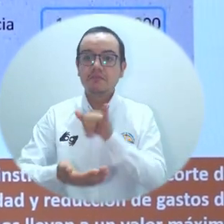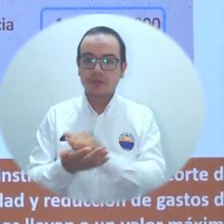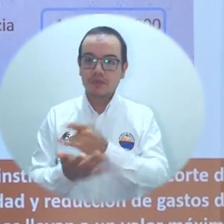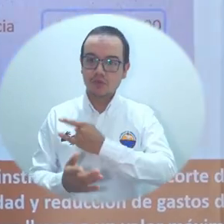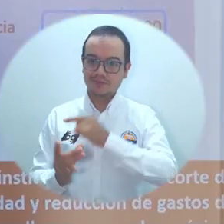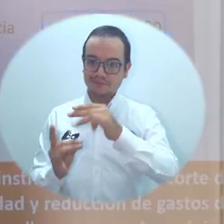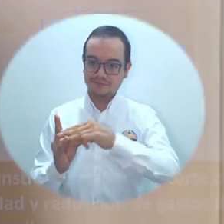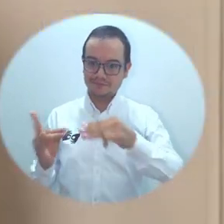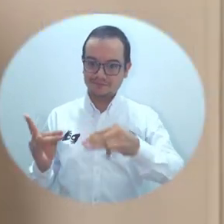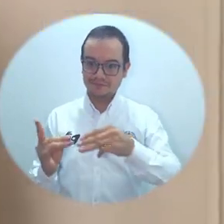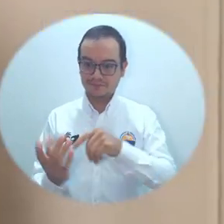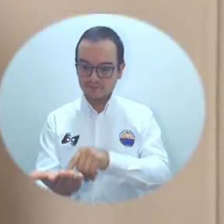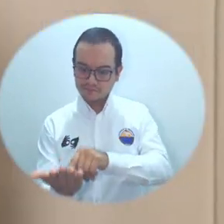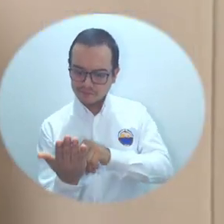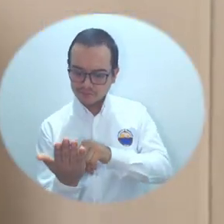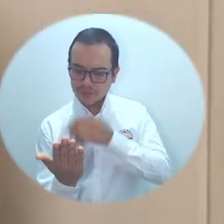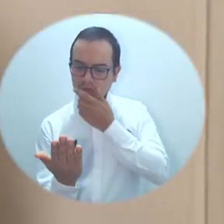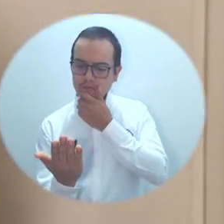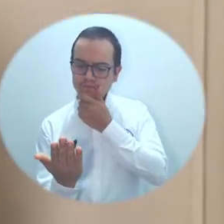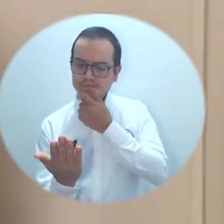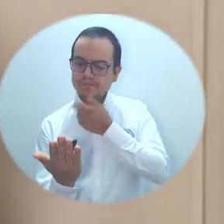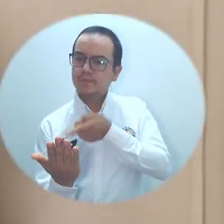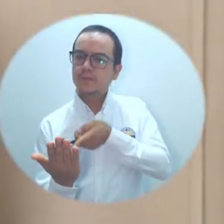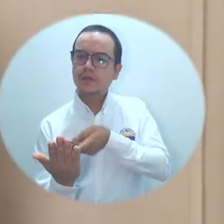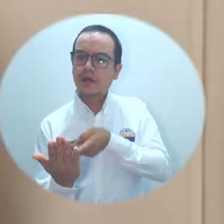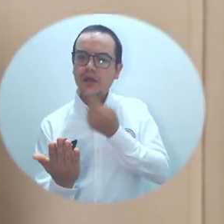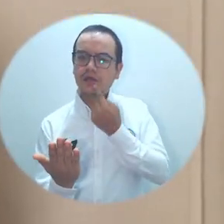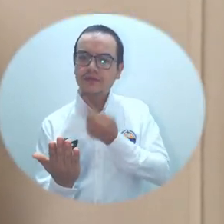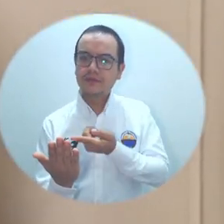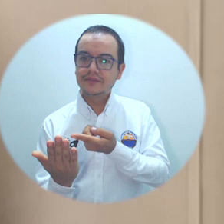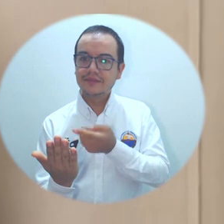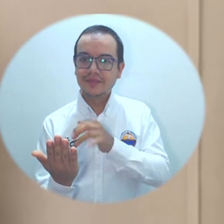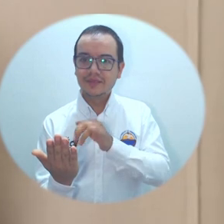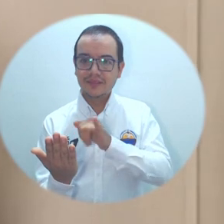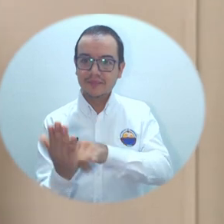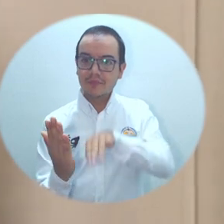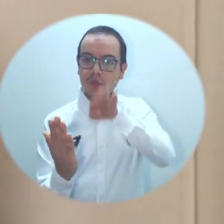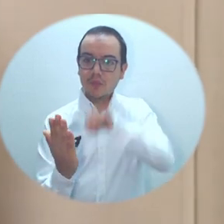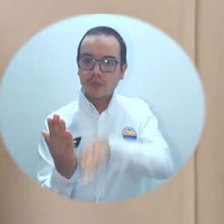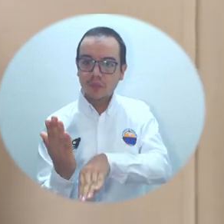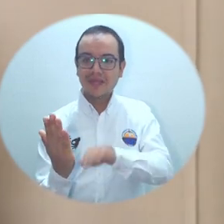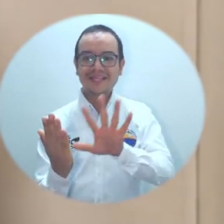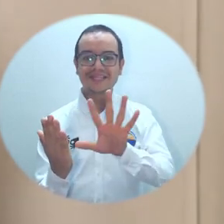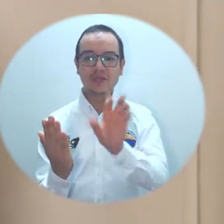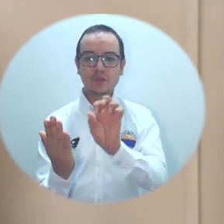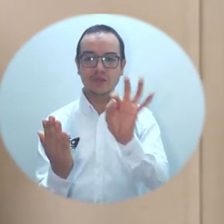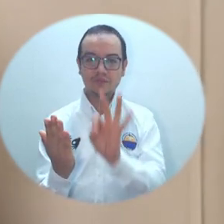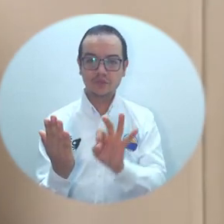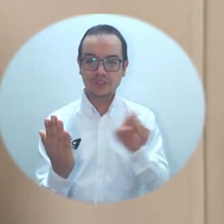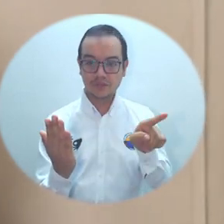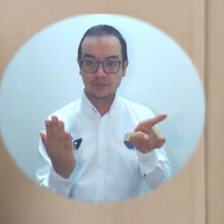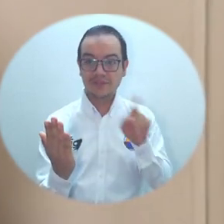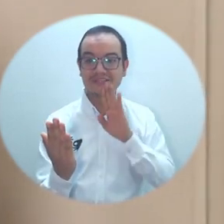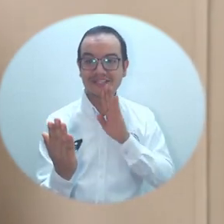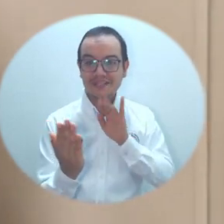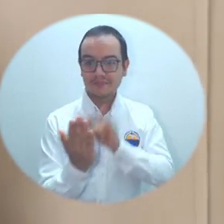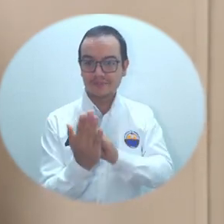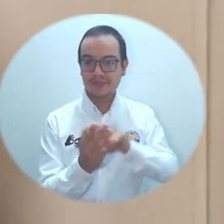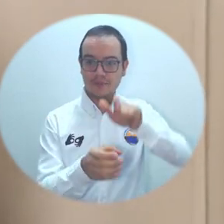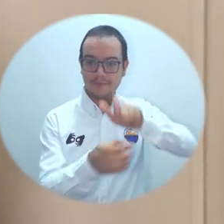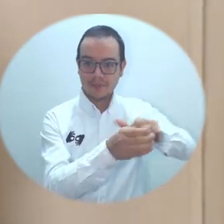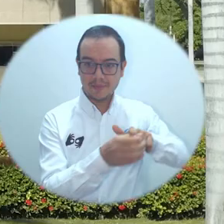Universidad de Magdalena, en donde se plantea un alivio del 50% para los estudiantes de pregrado,